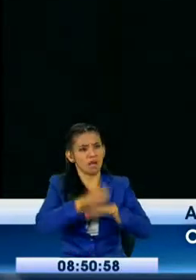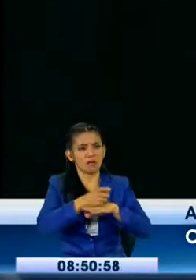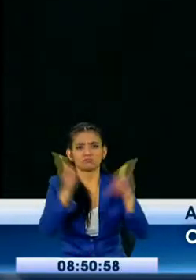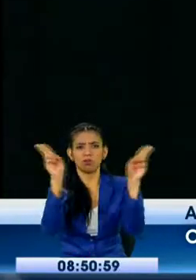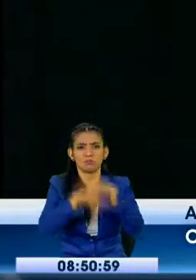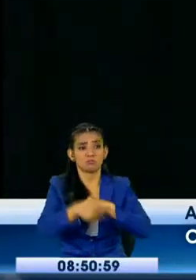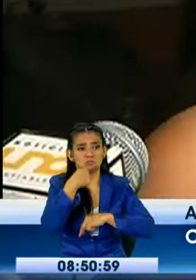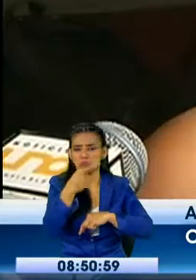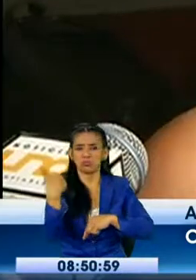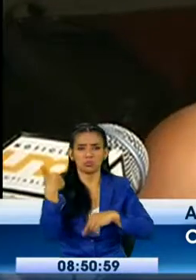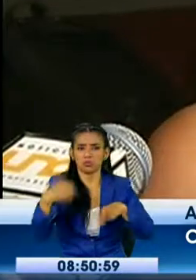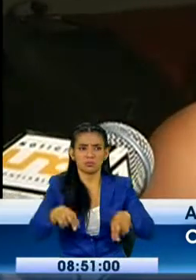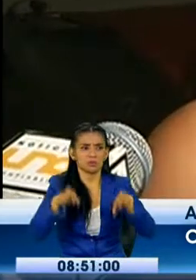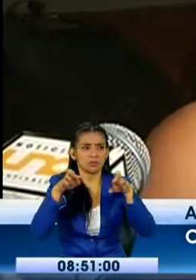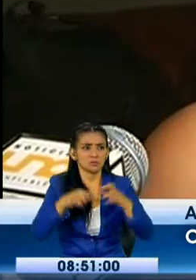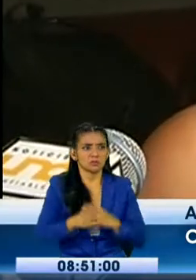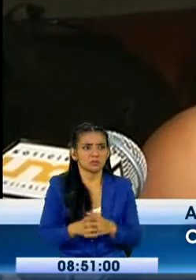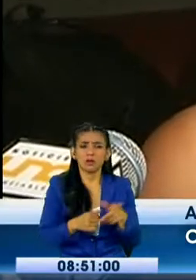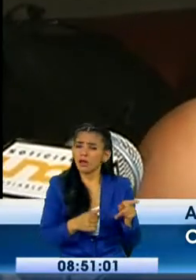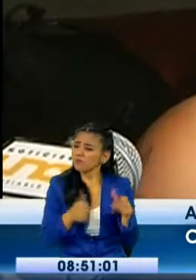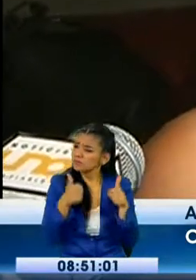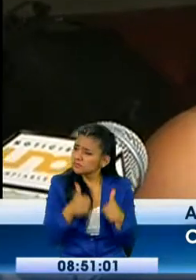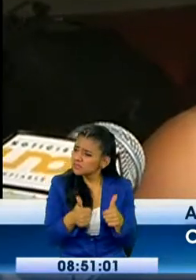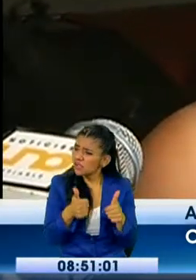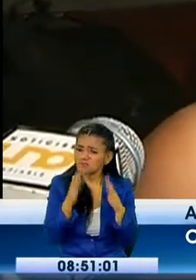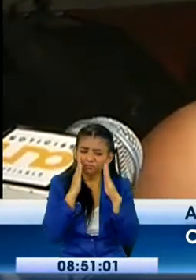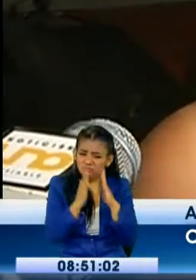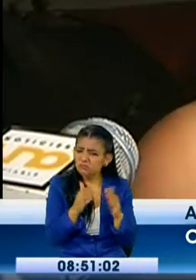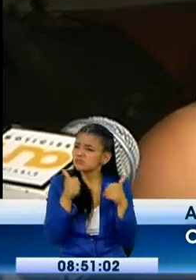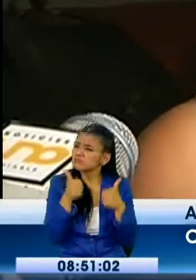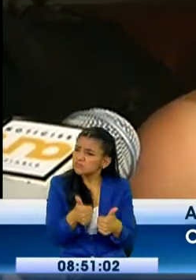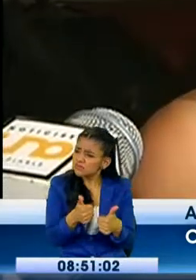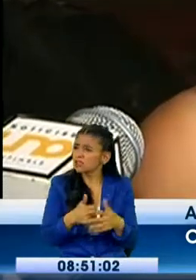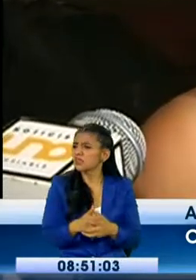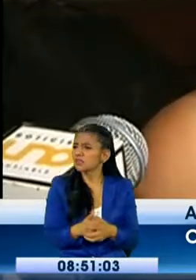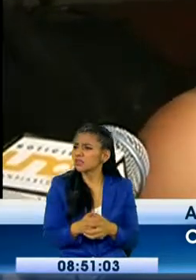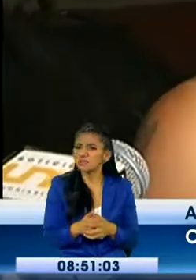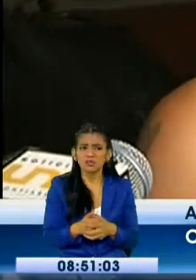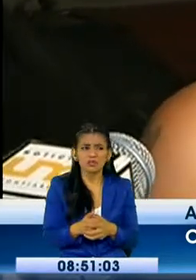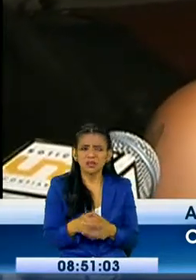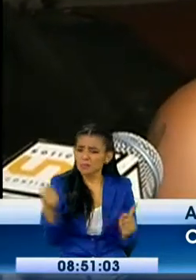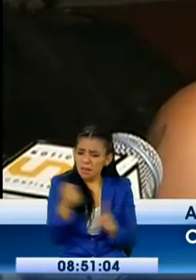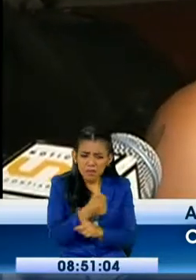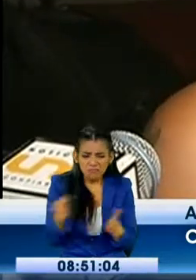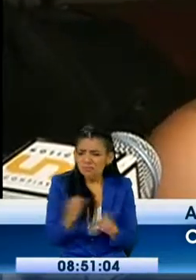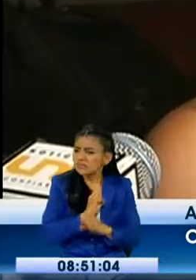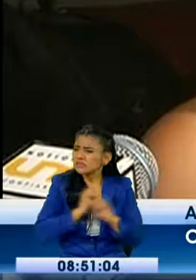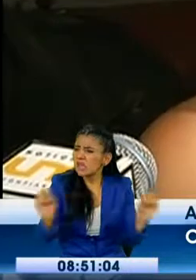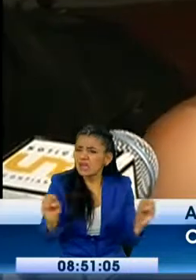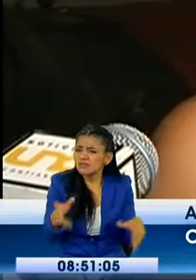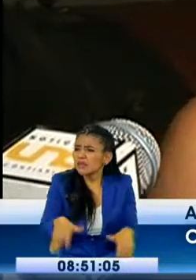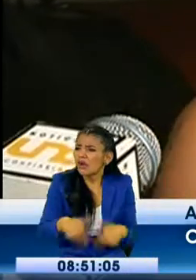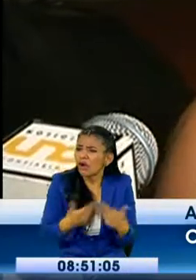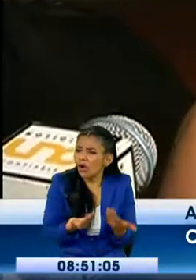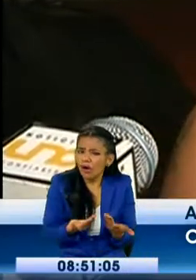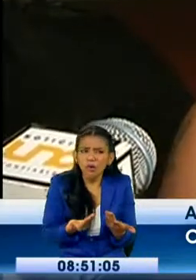tenía autorización. Ellos están bien aquí, los tratan bien. No les pegan, no les hacen nada. Yo no sé